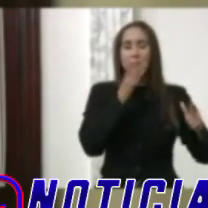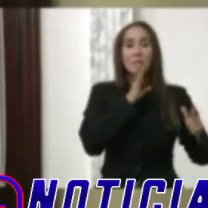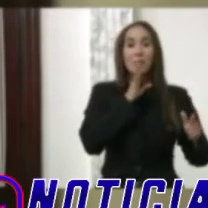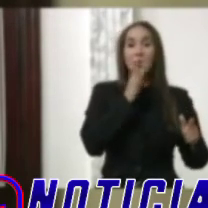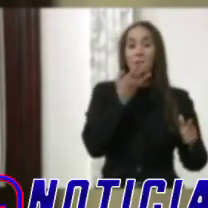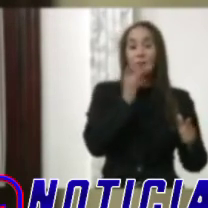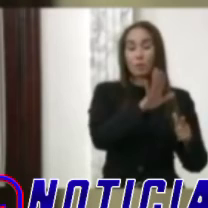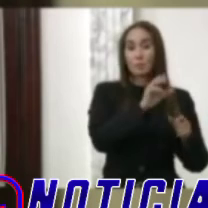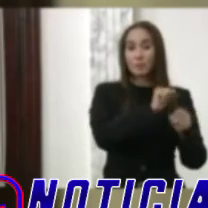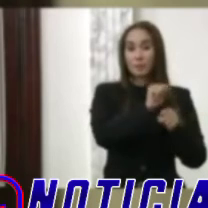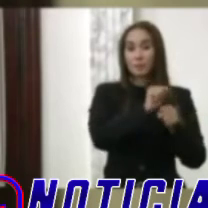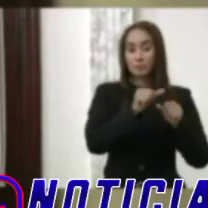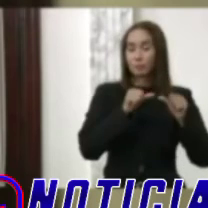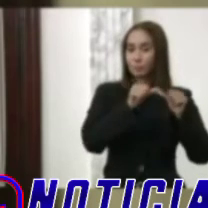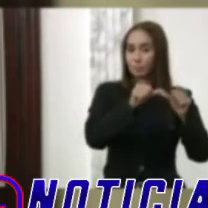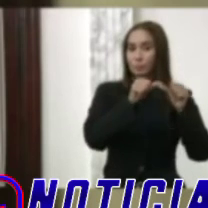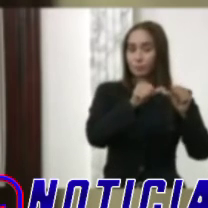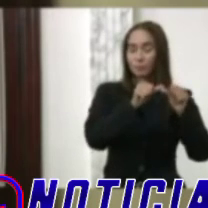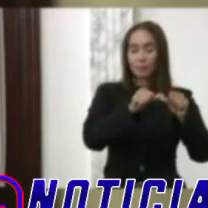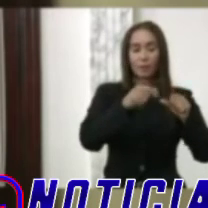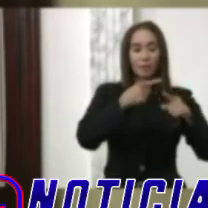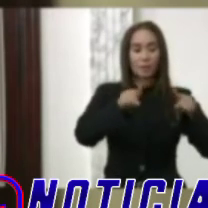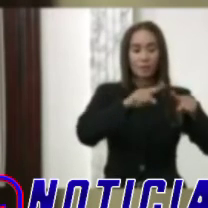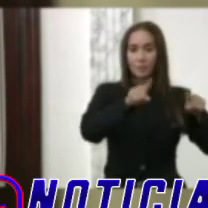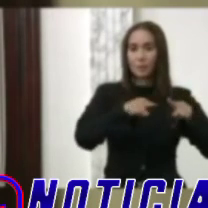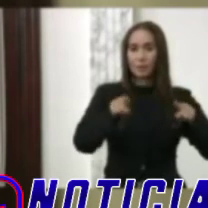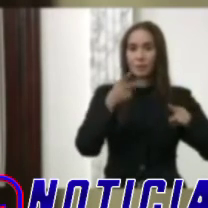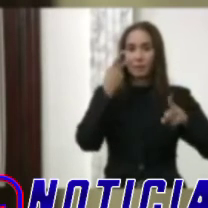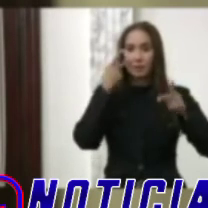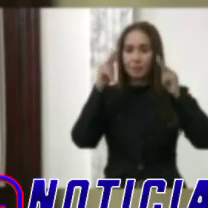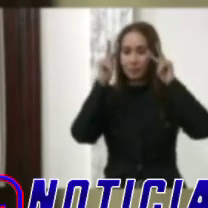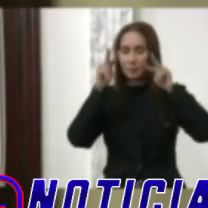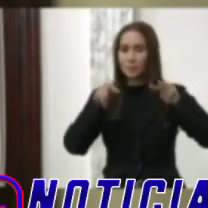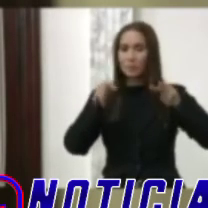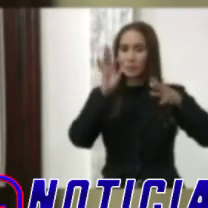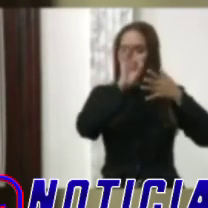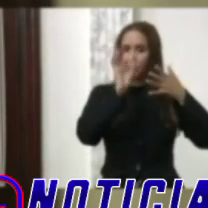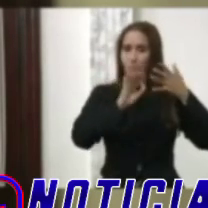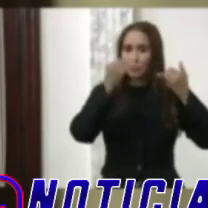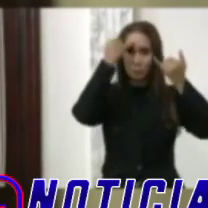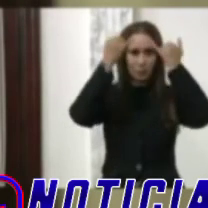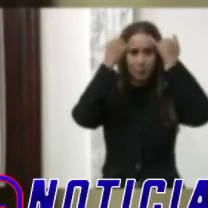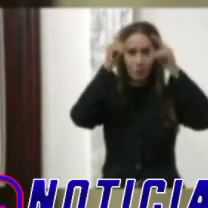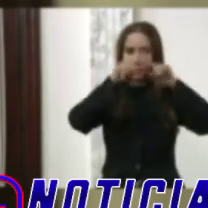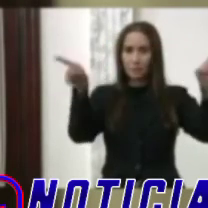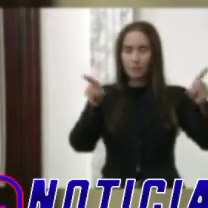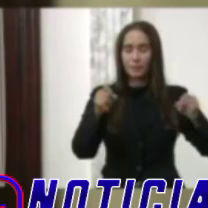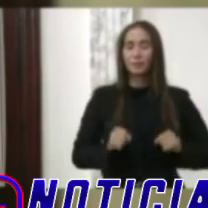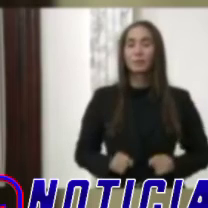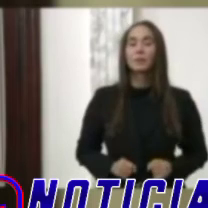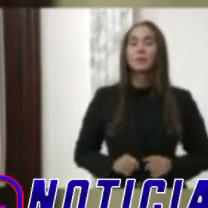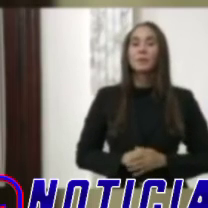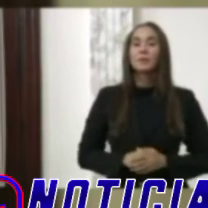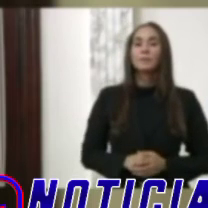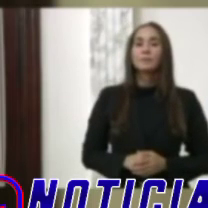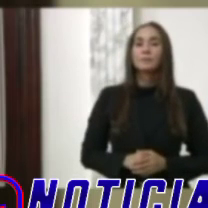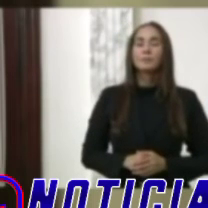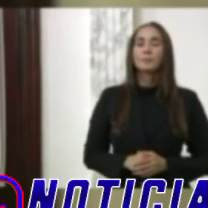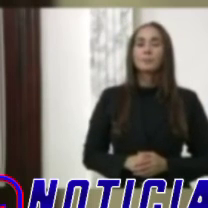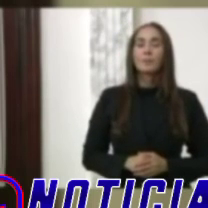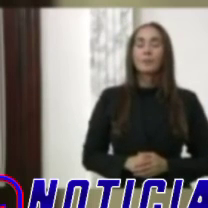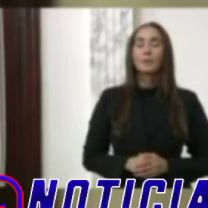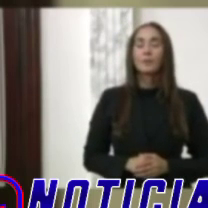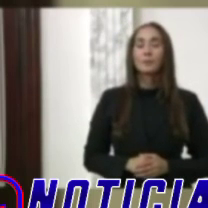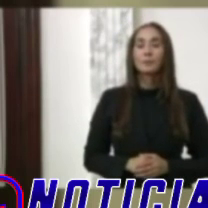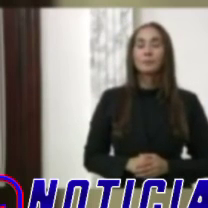ejerzan su labor desde distintos y legítimos puntos de vista con honestidad y con dignidad. Por